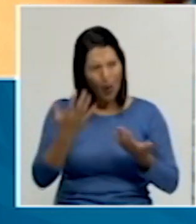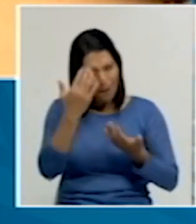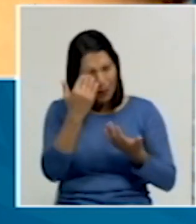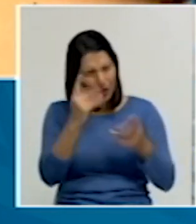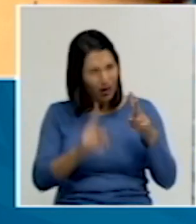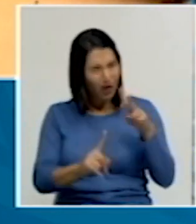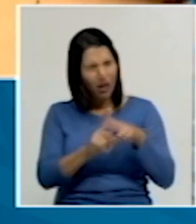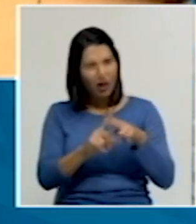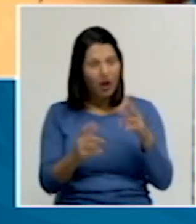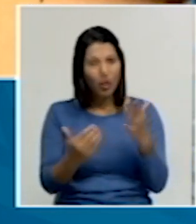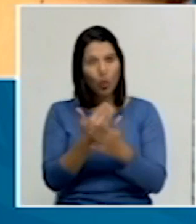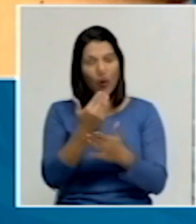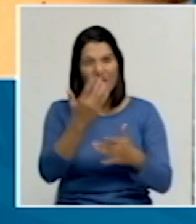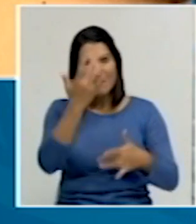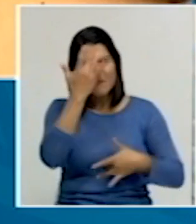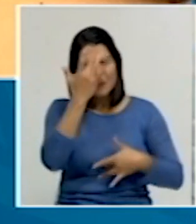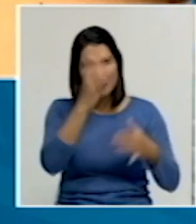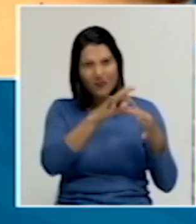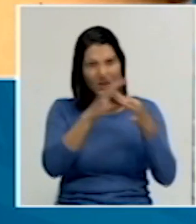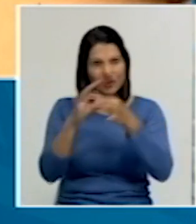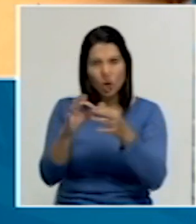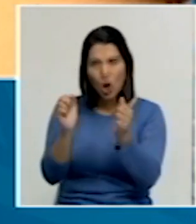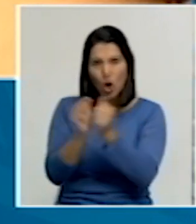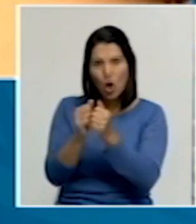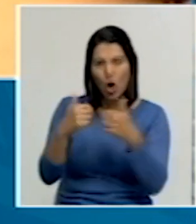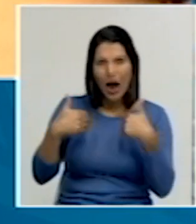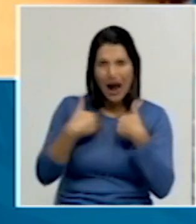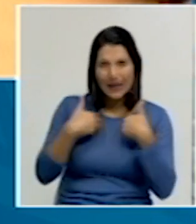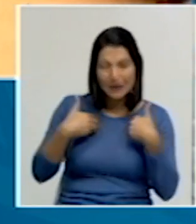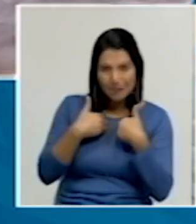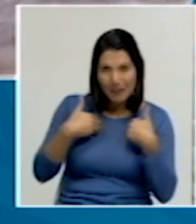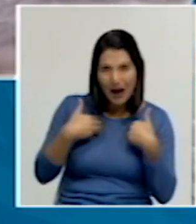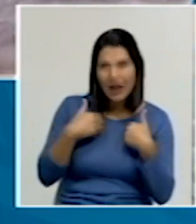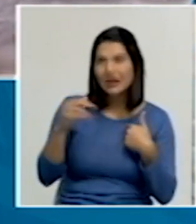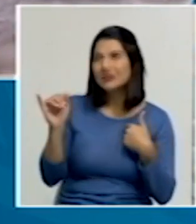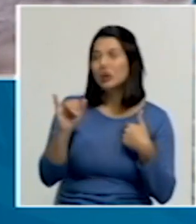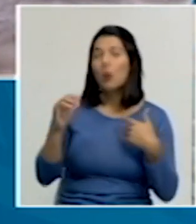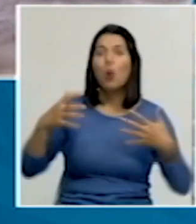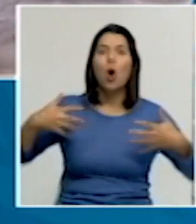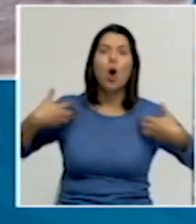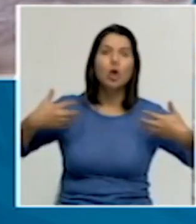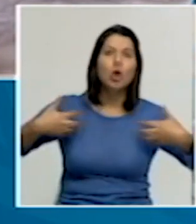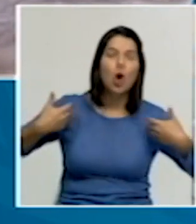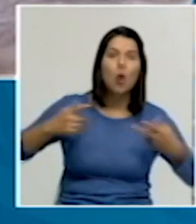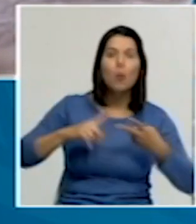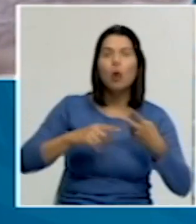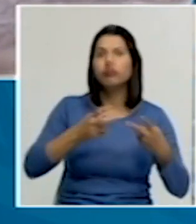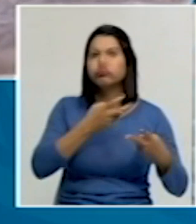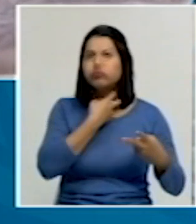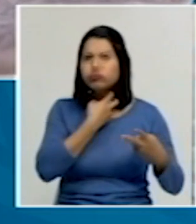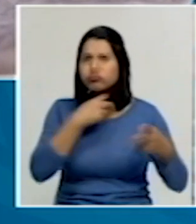nuevas enfermedades asociadas a animales silvestres como monos y murciélagos?